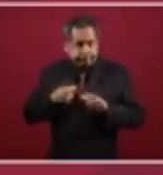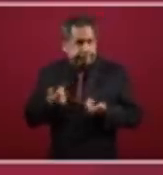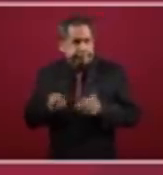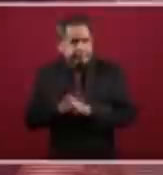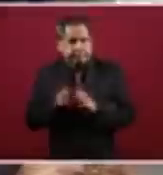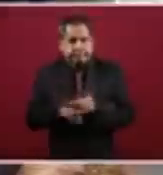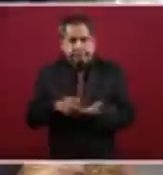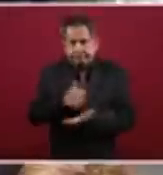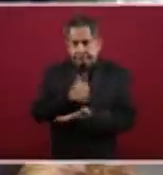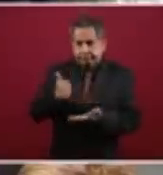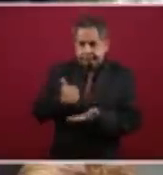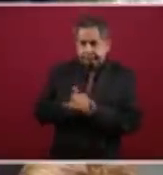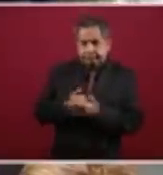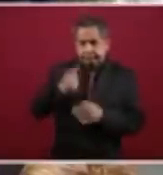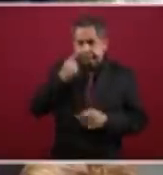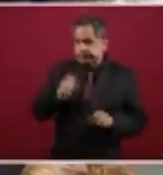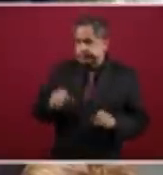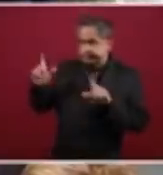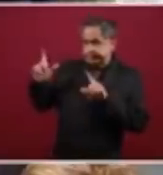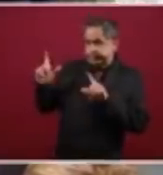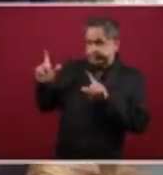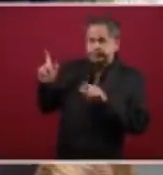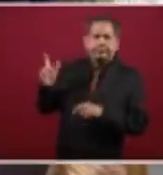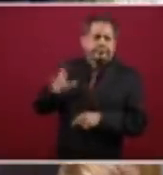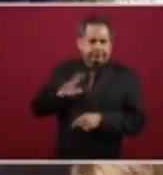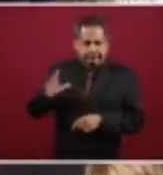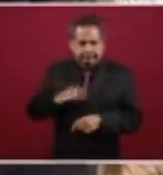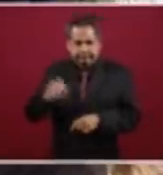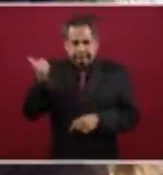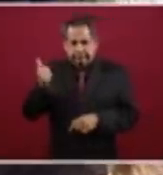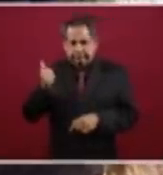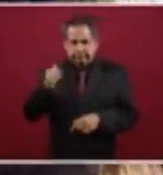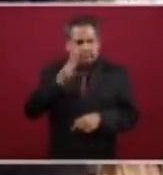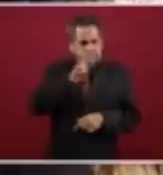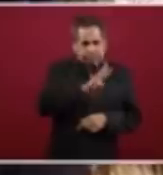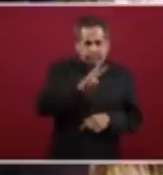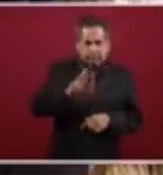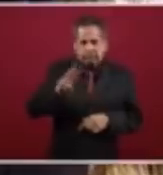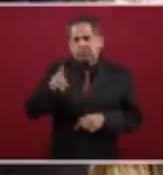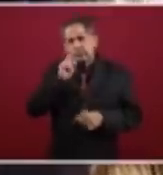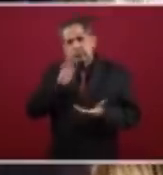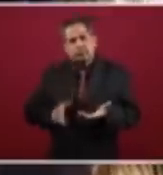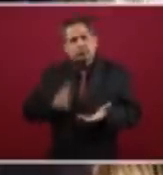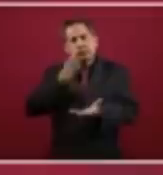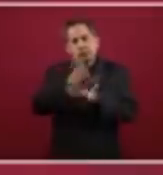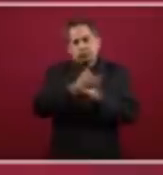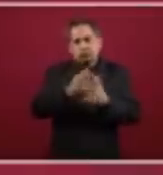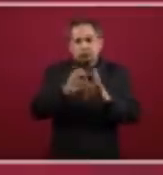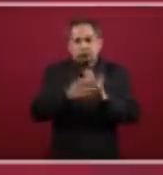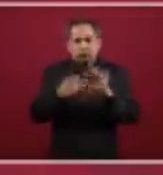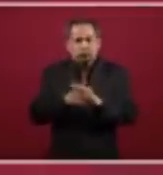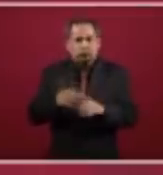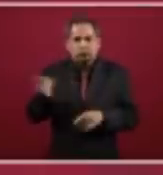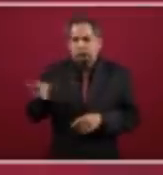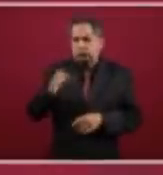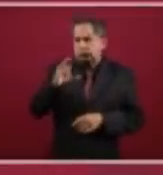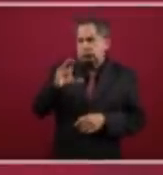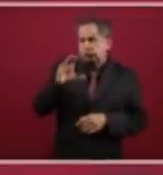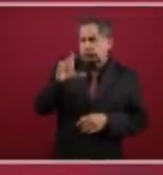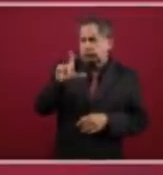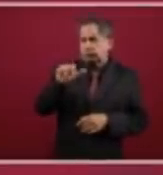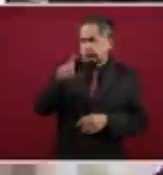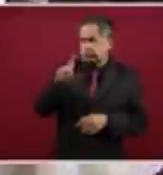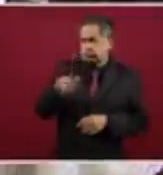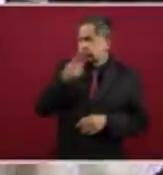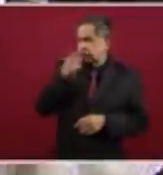la ciudad, sí hay una dirección y también pues ya Claudia habló de los módulos, pero no